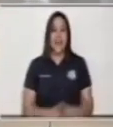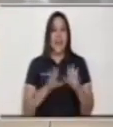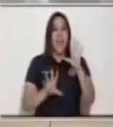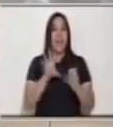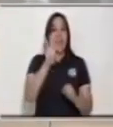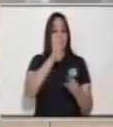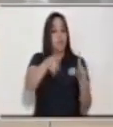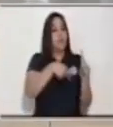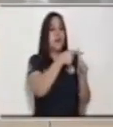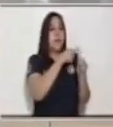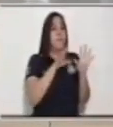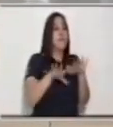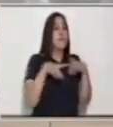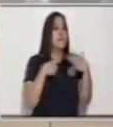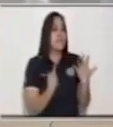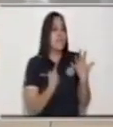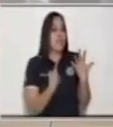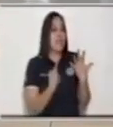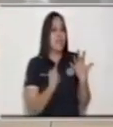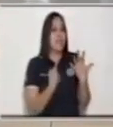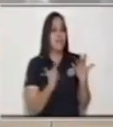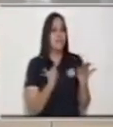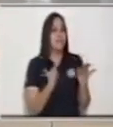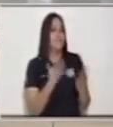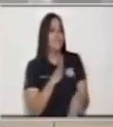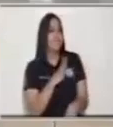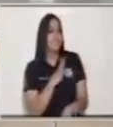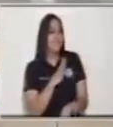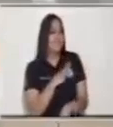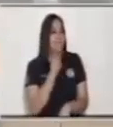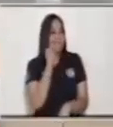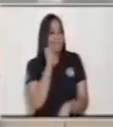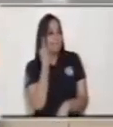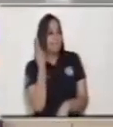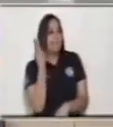14 más 16. Tengo